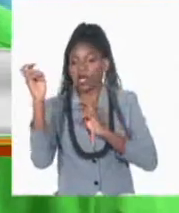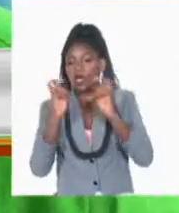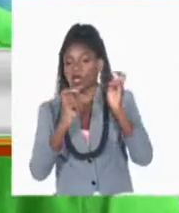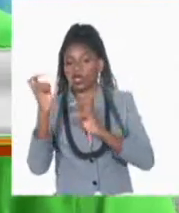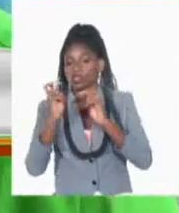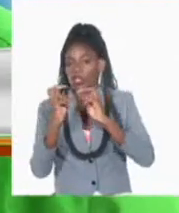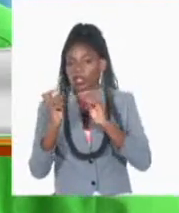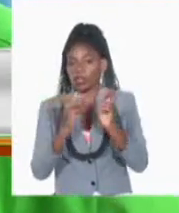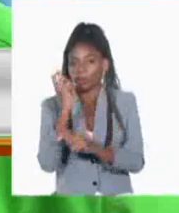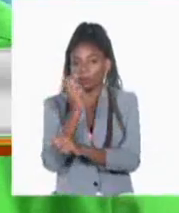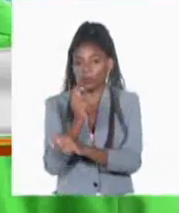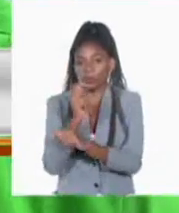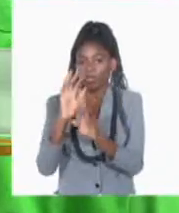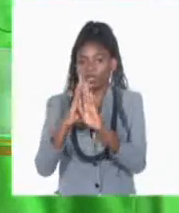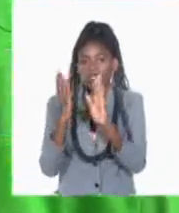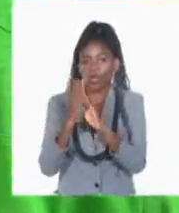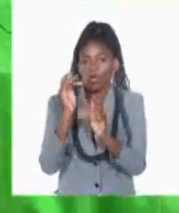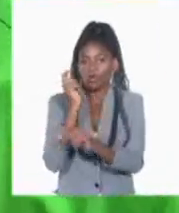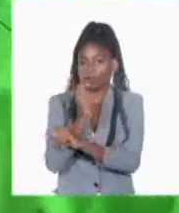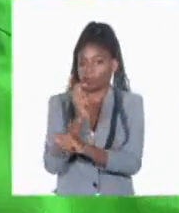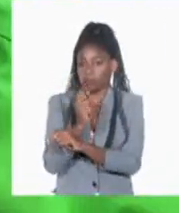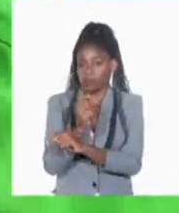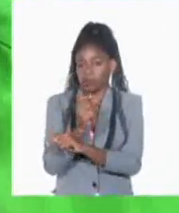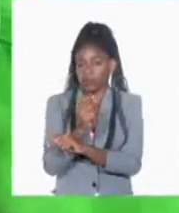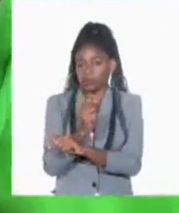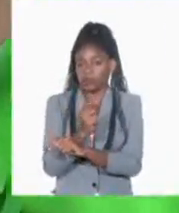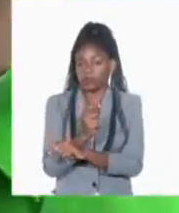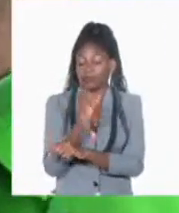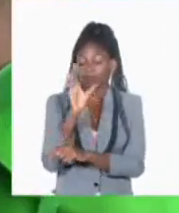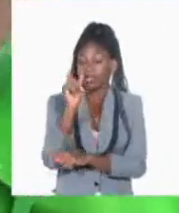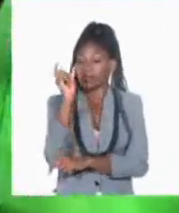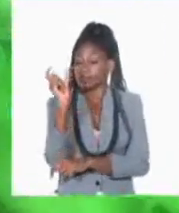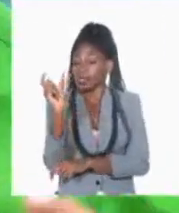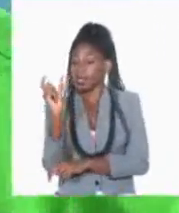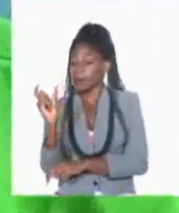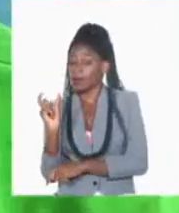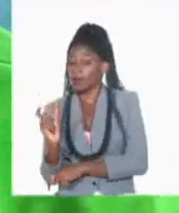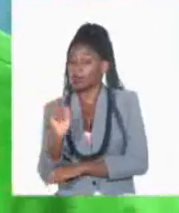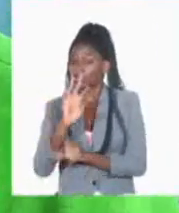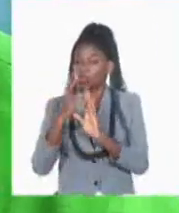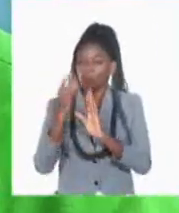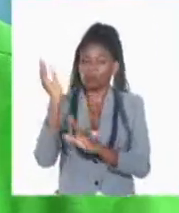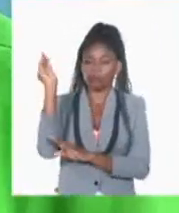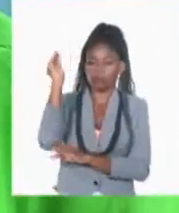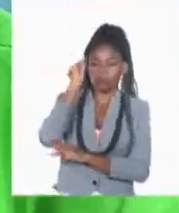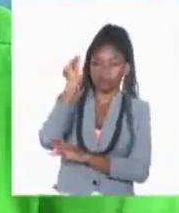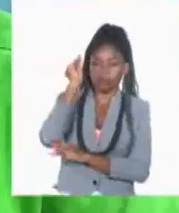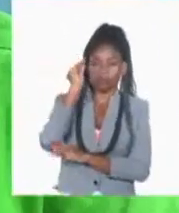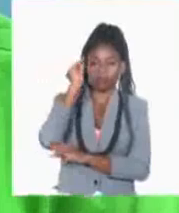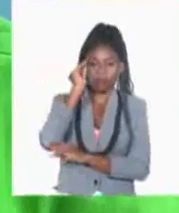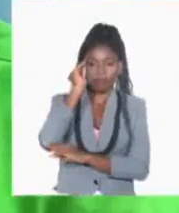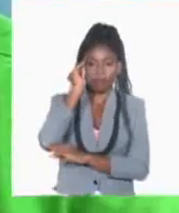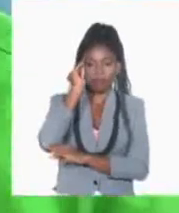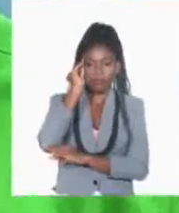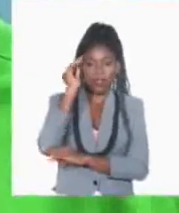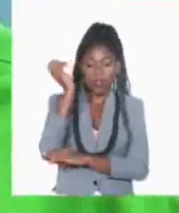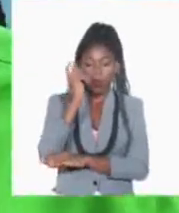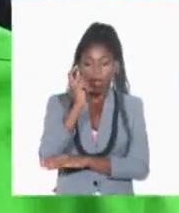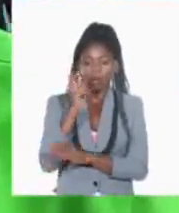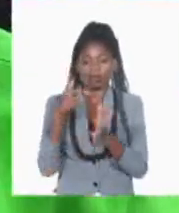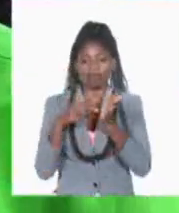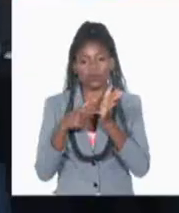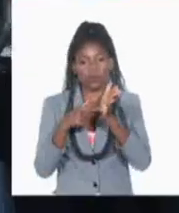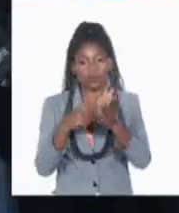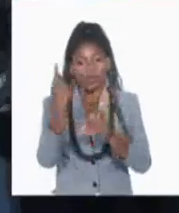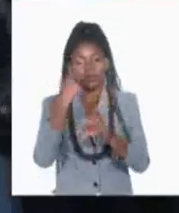da, todo el mundo está interesado en las palabras que Ernesto dice y las cosas que también te sugiere cuando presentas